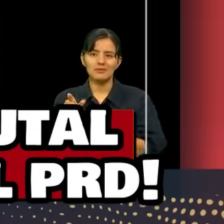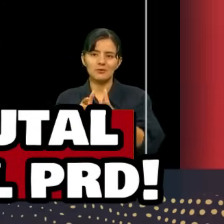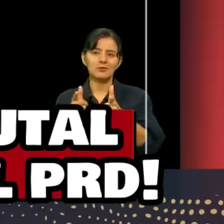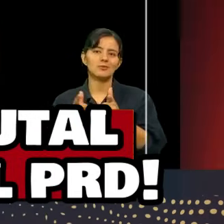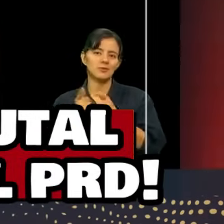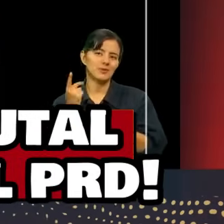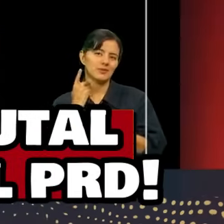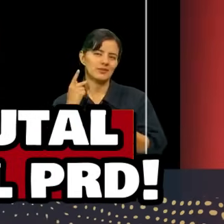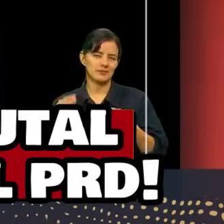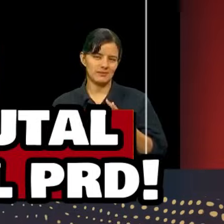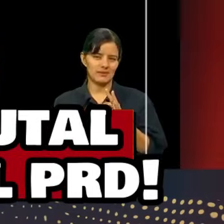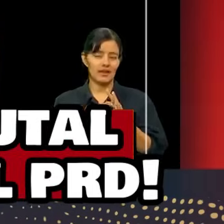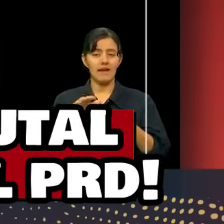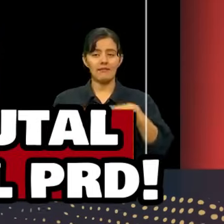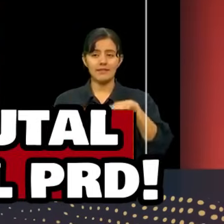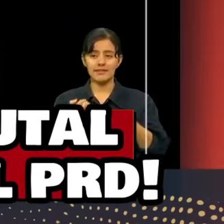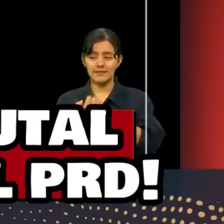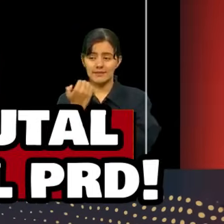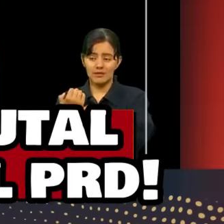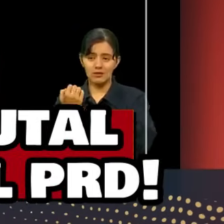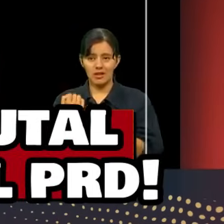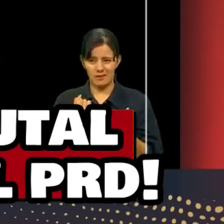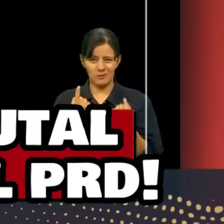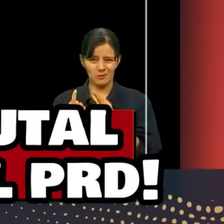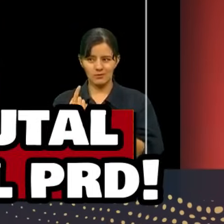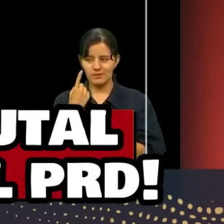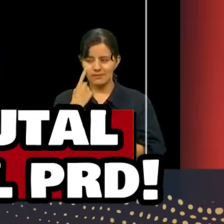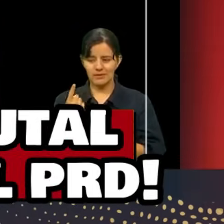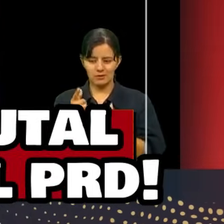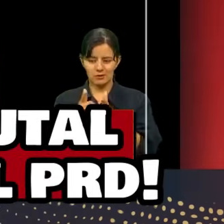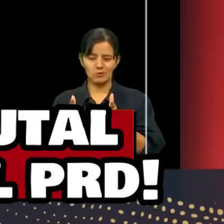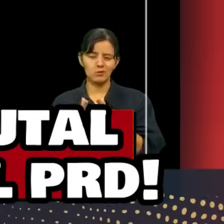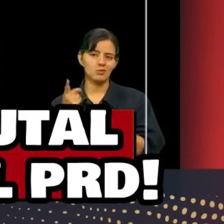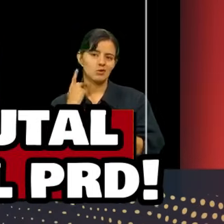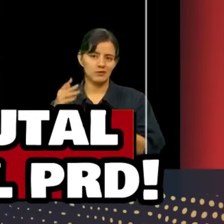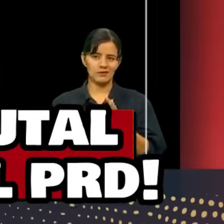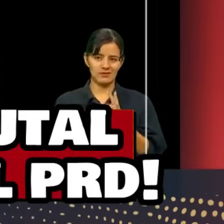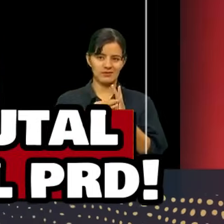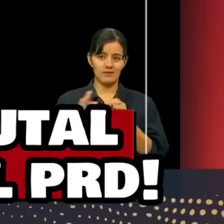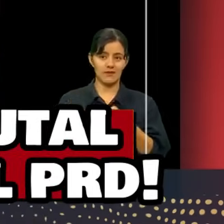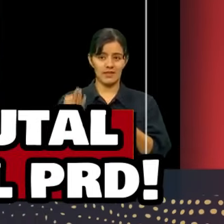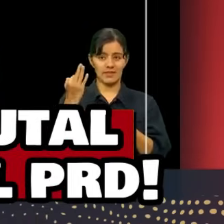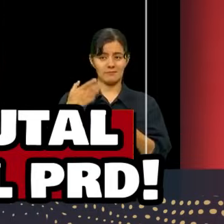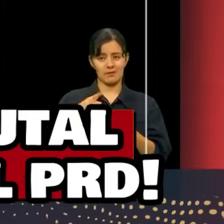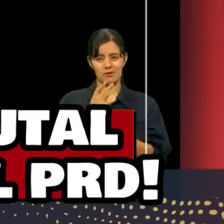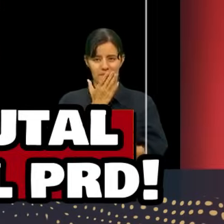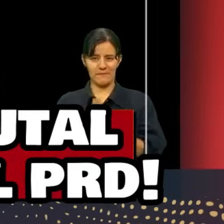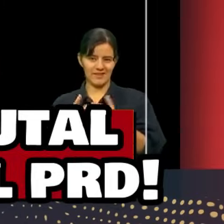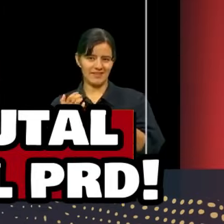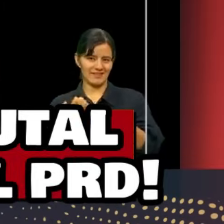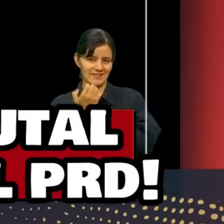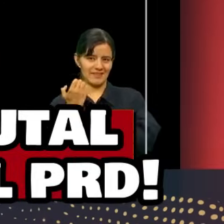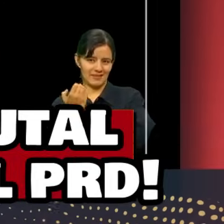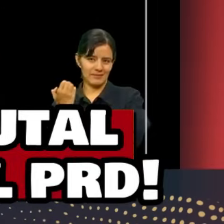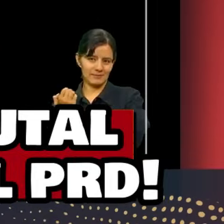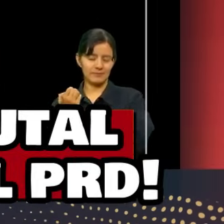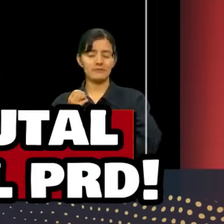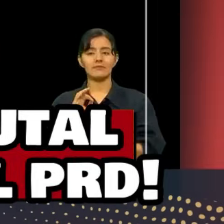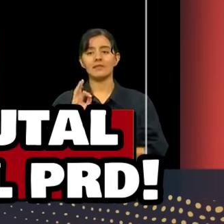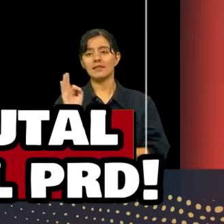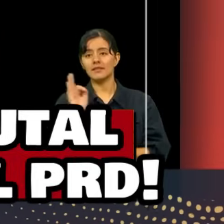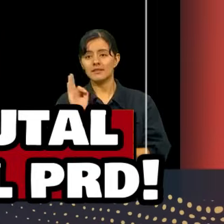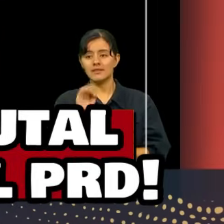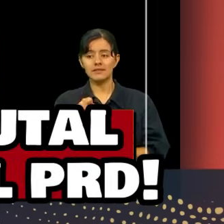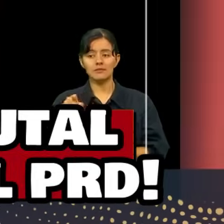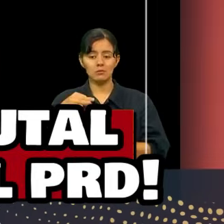coaliciones, que a veces en algunos estados se va en una coalición federal, pero no se va en las coaliciones locales, y llega a pasar que se les